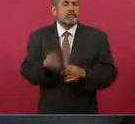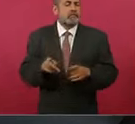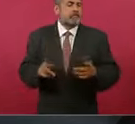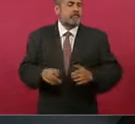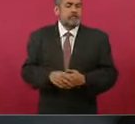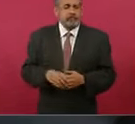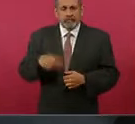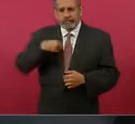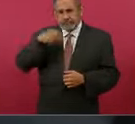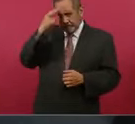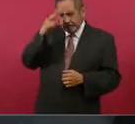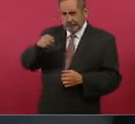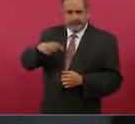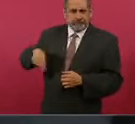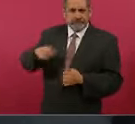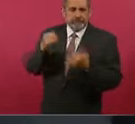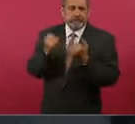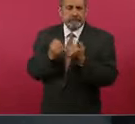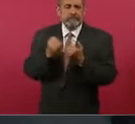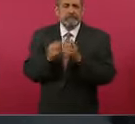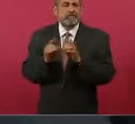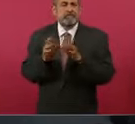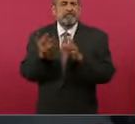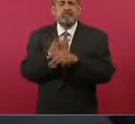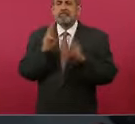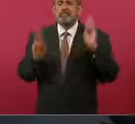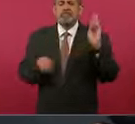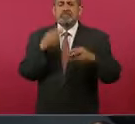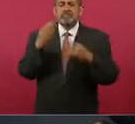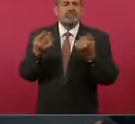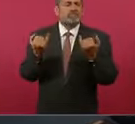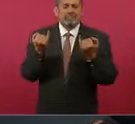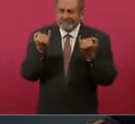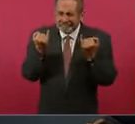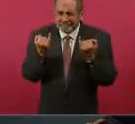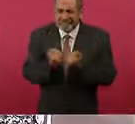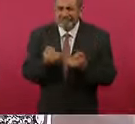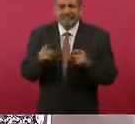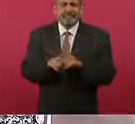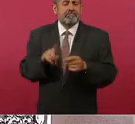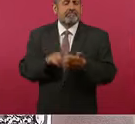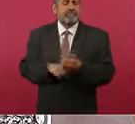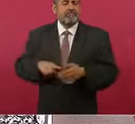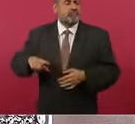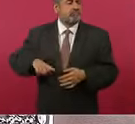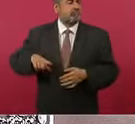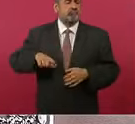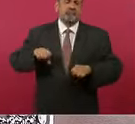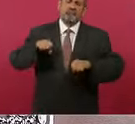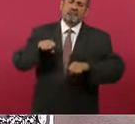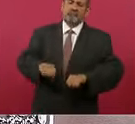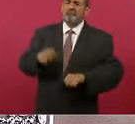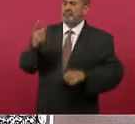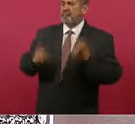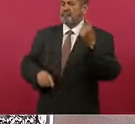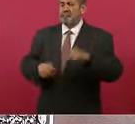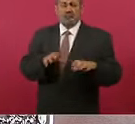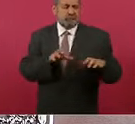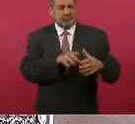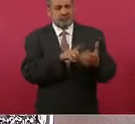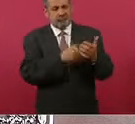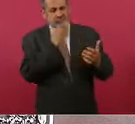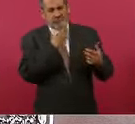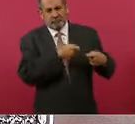sucedía en México y sucede en el mundo con los gobiernos autoritarios, conservadores.